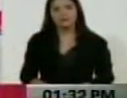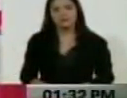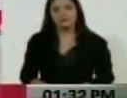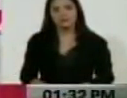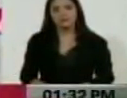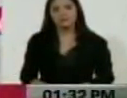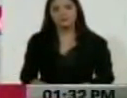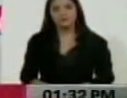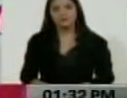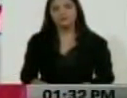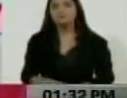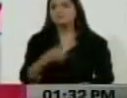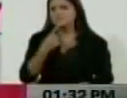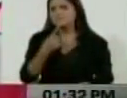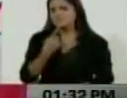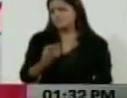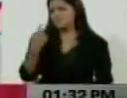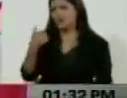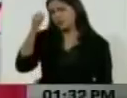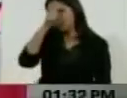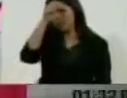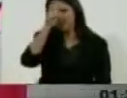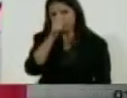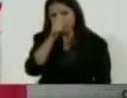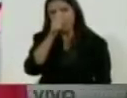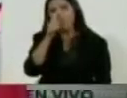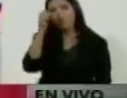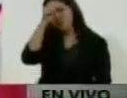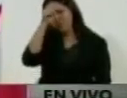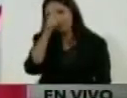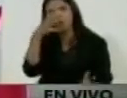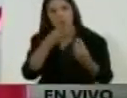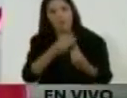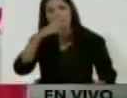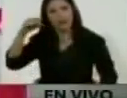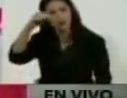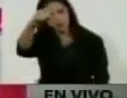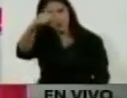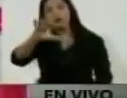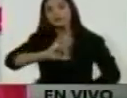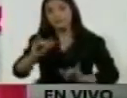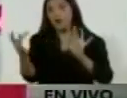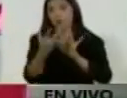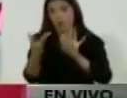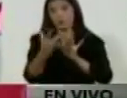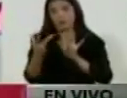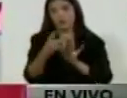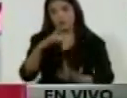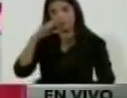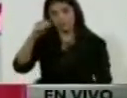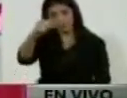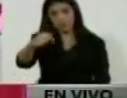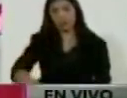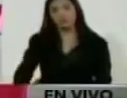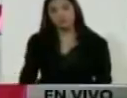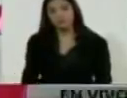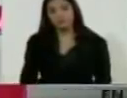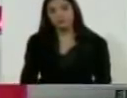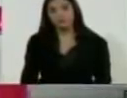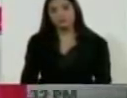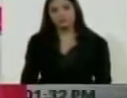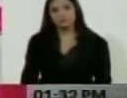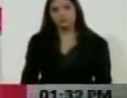como decíamos el domingo en el programa Los Domingos con Maduro, estuvimos en contacto, ¿verdad? No caben ahí en la silla,